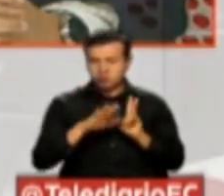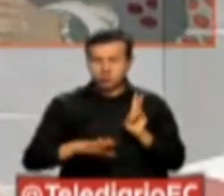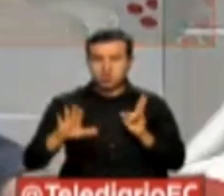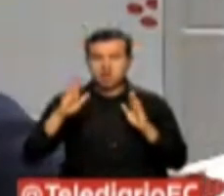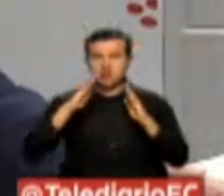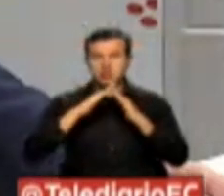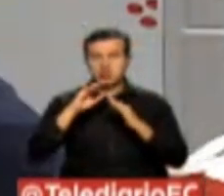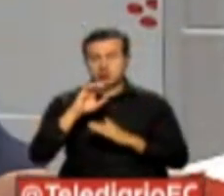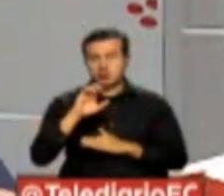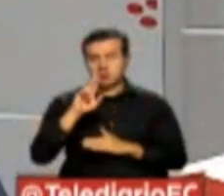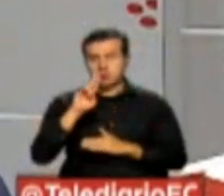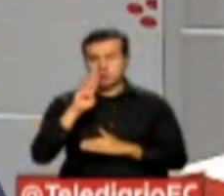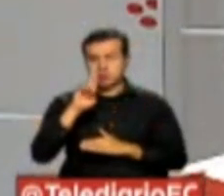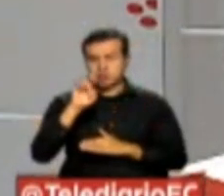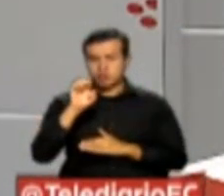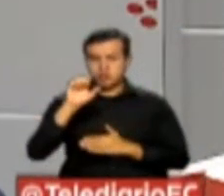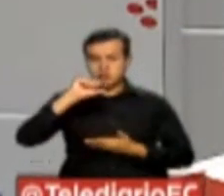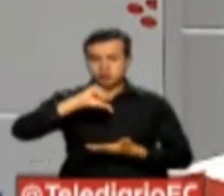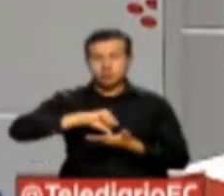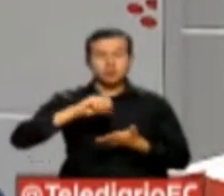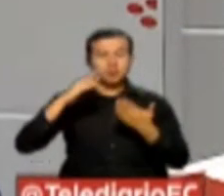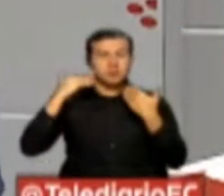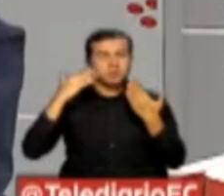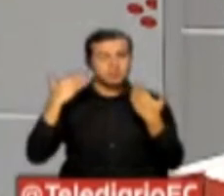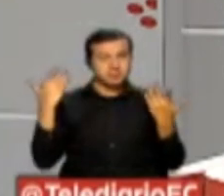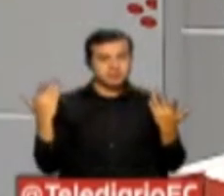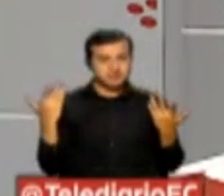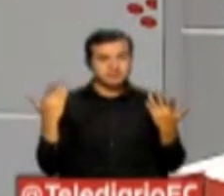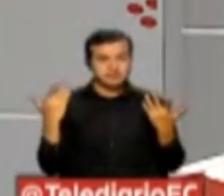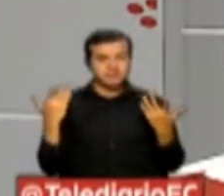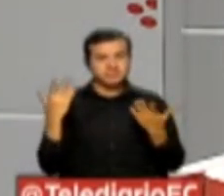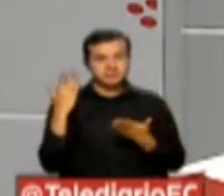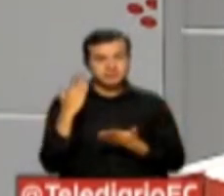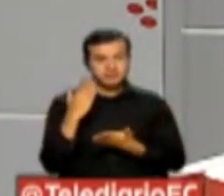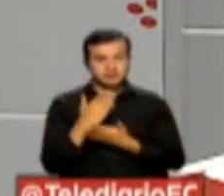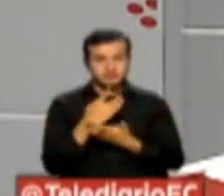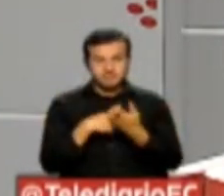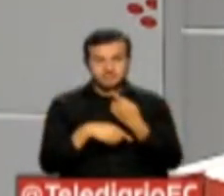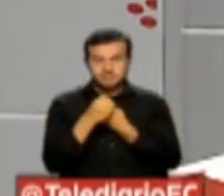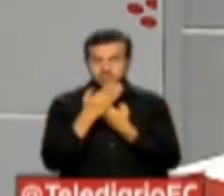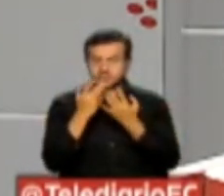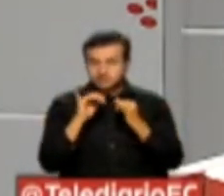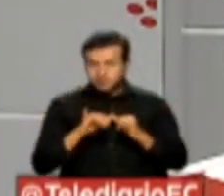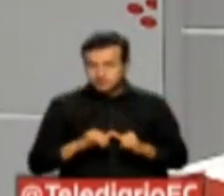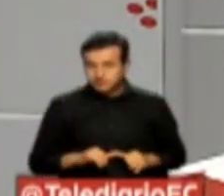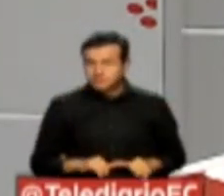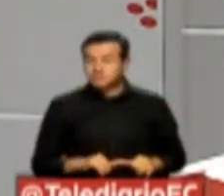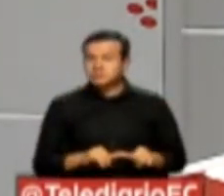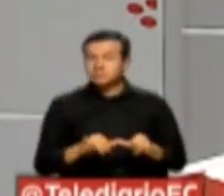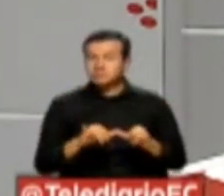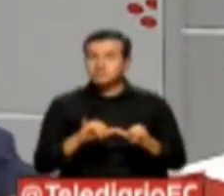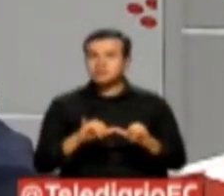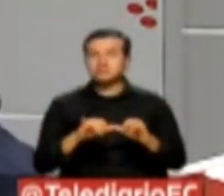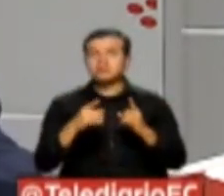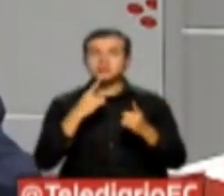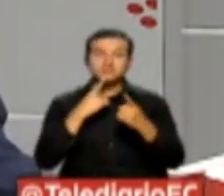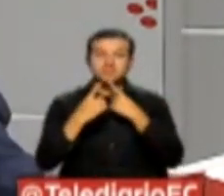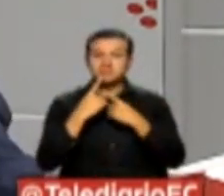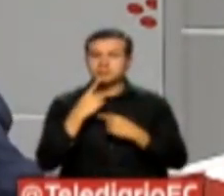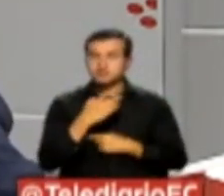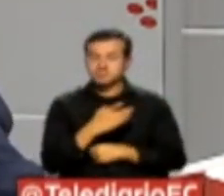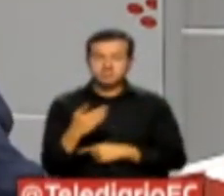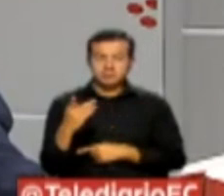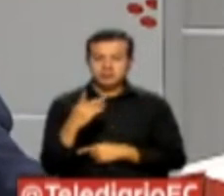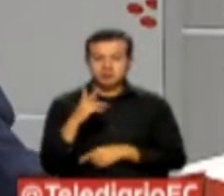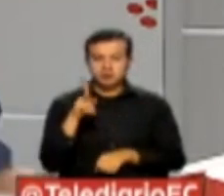urbanización Las Cumbres en la ciudad de Guayaquil. Vamos a hacer un brevísimo corte. Cuando regresemos, estaremos dialogando con